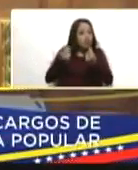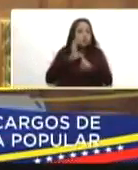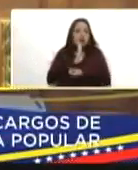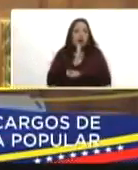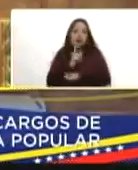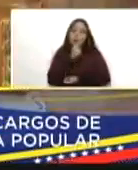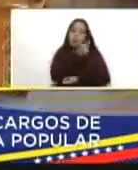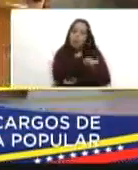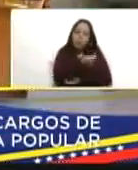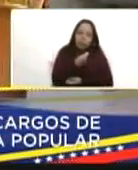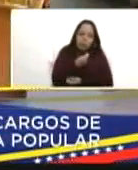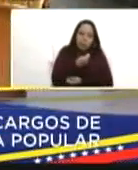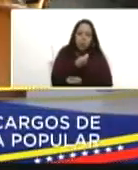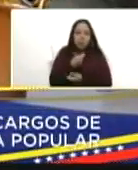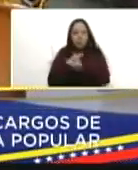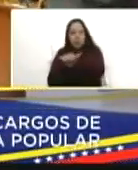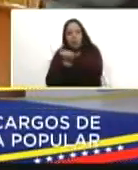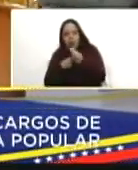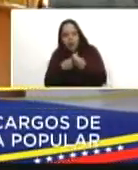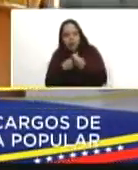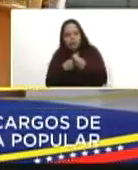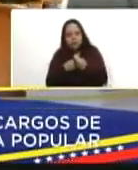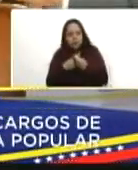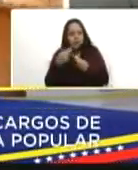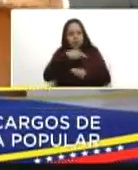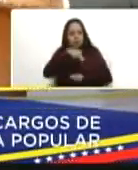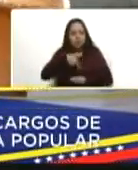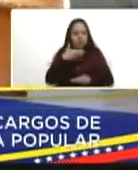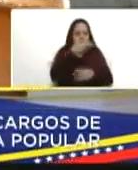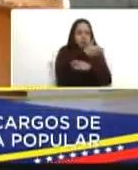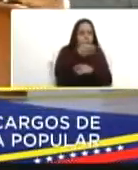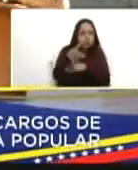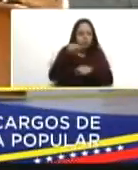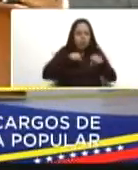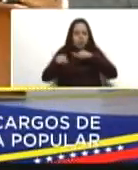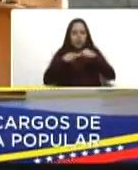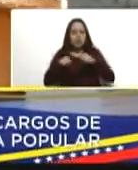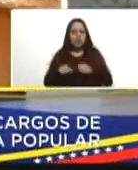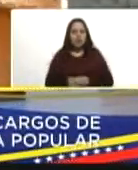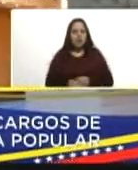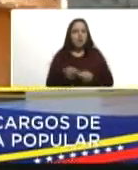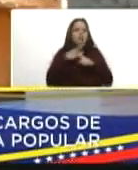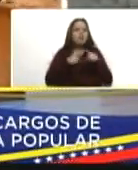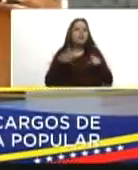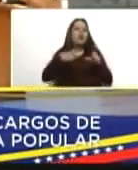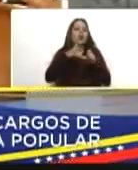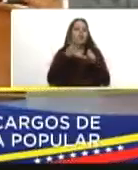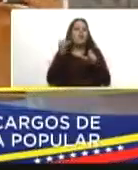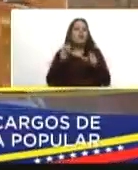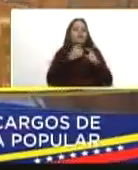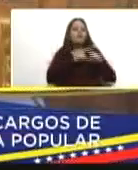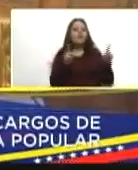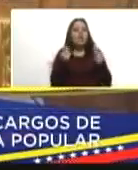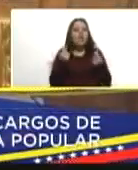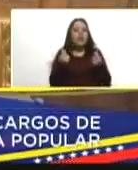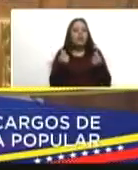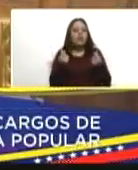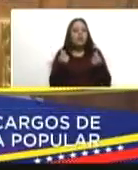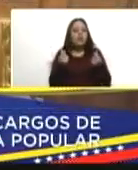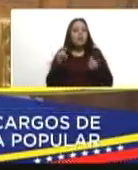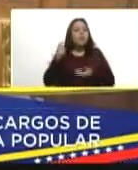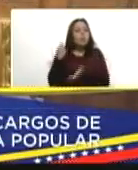aquí otra platica por allá y uno va moviéndose verdad Pero de dónde entra el resto de la plata por trib